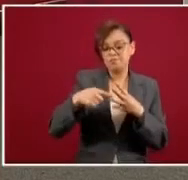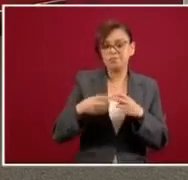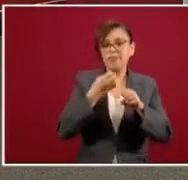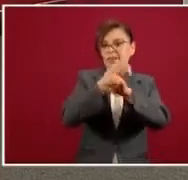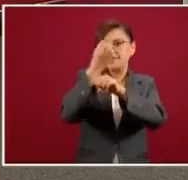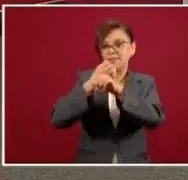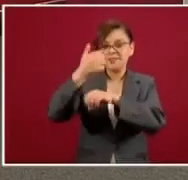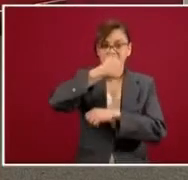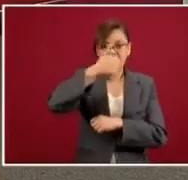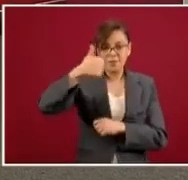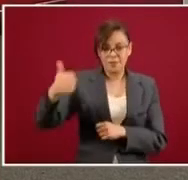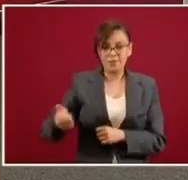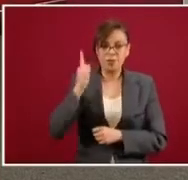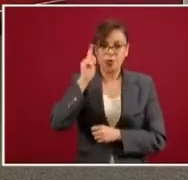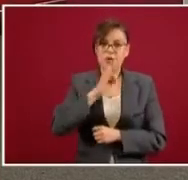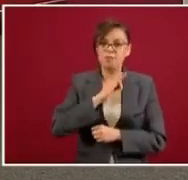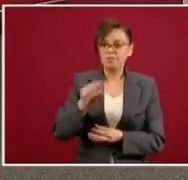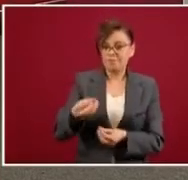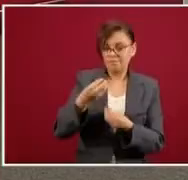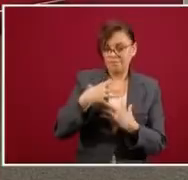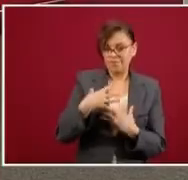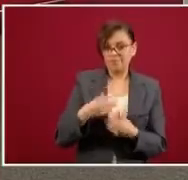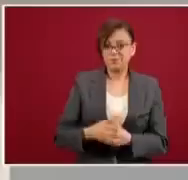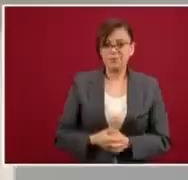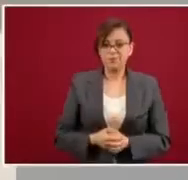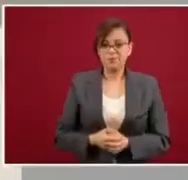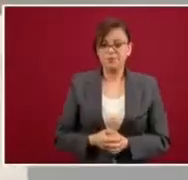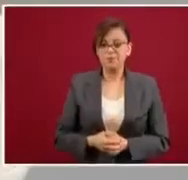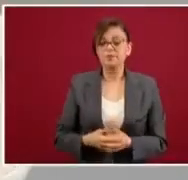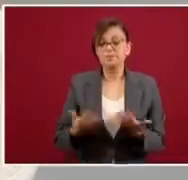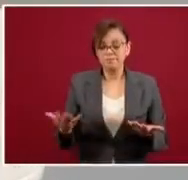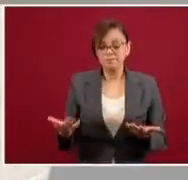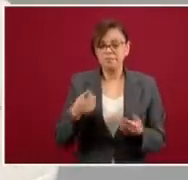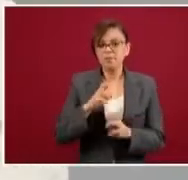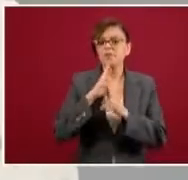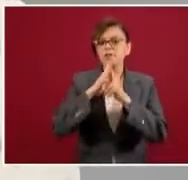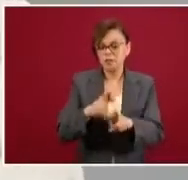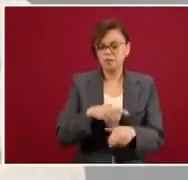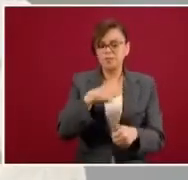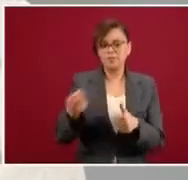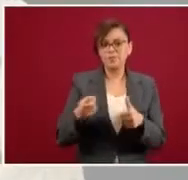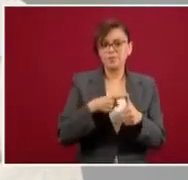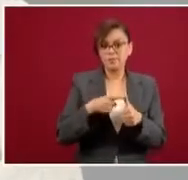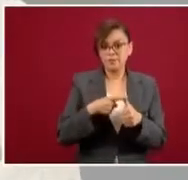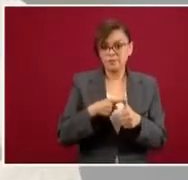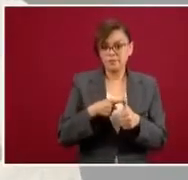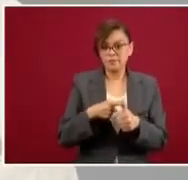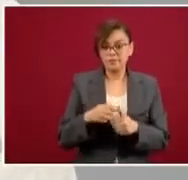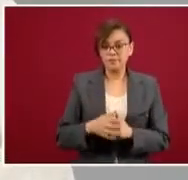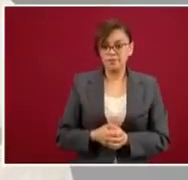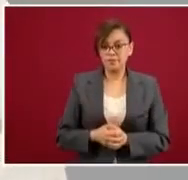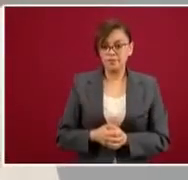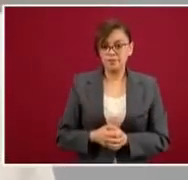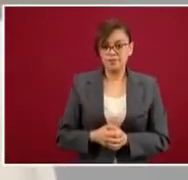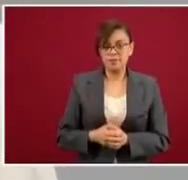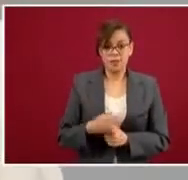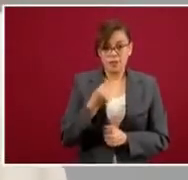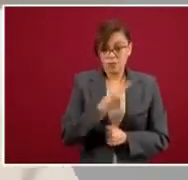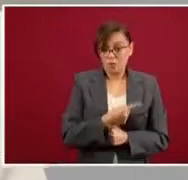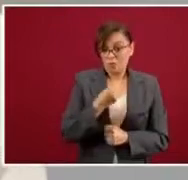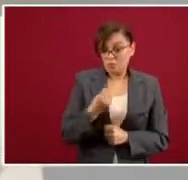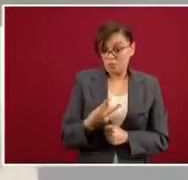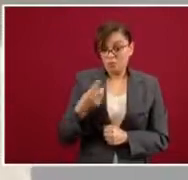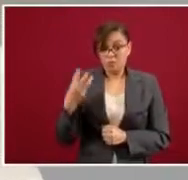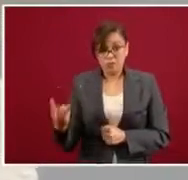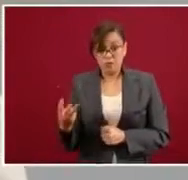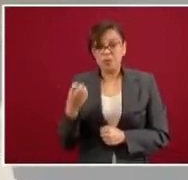gusto. Gracias. Respecto a lo primero, no es lineal, es decir, 1, 2 y 3 no quiere decir